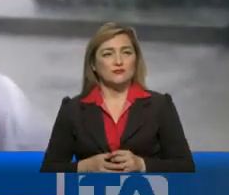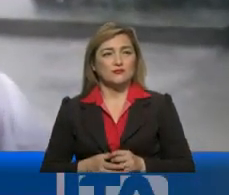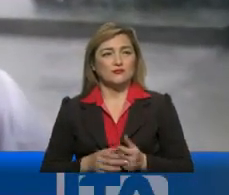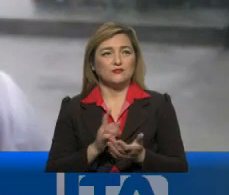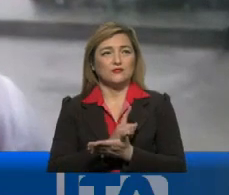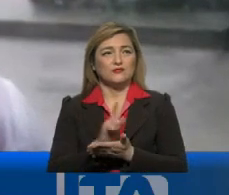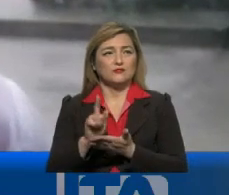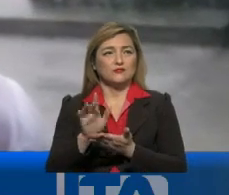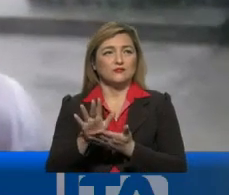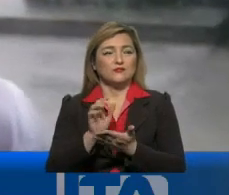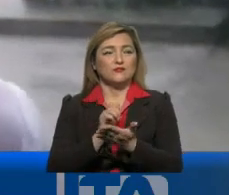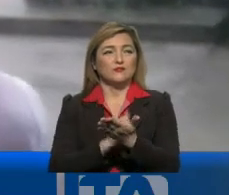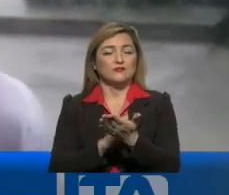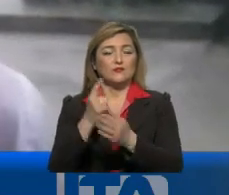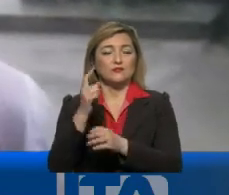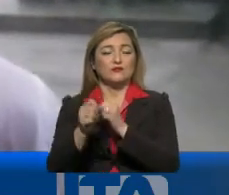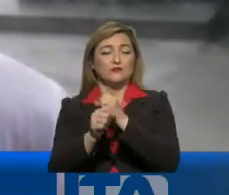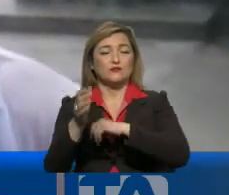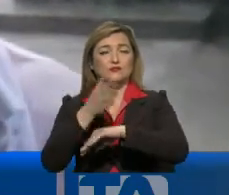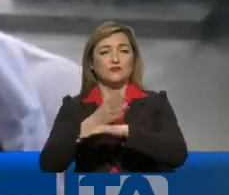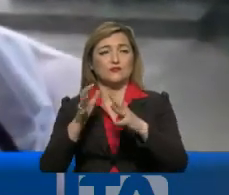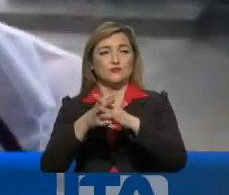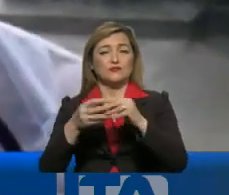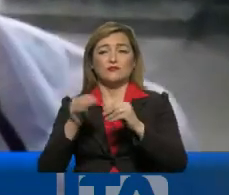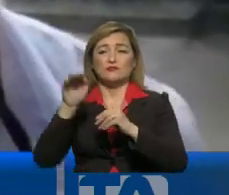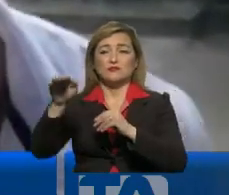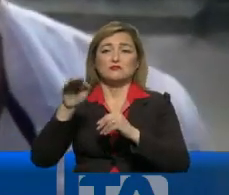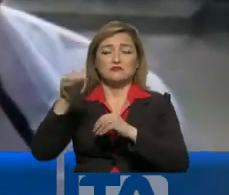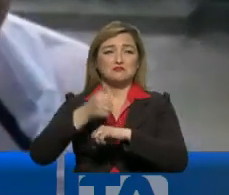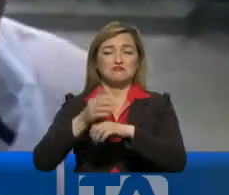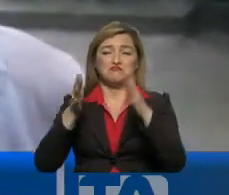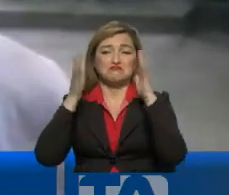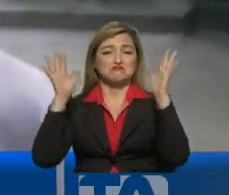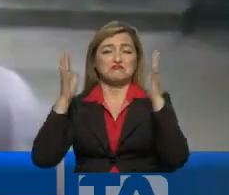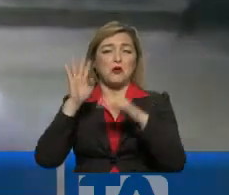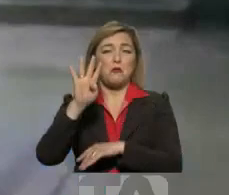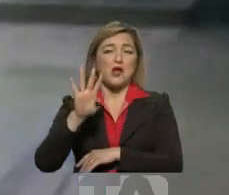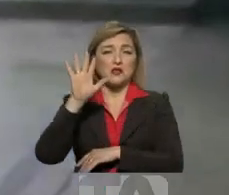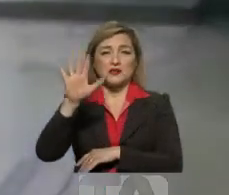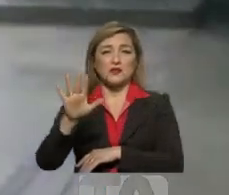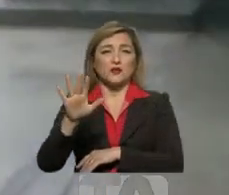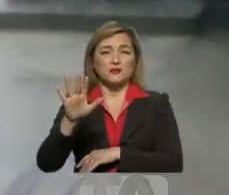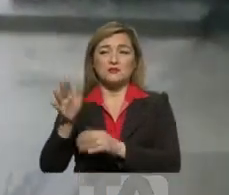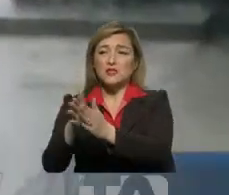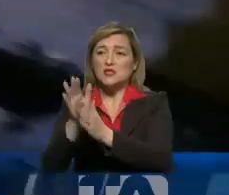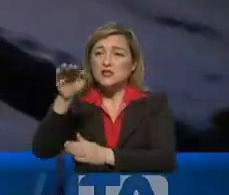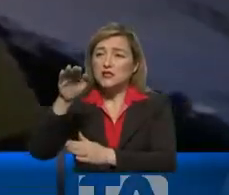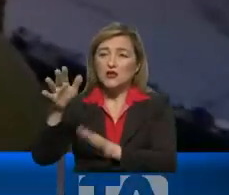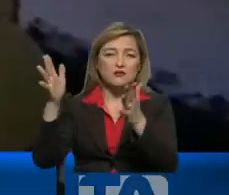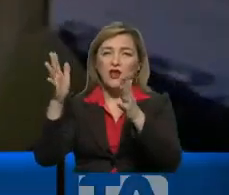la solución en años anteriores, pero sin embargo no hemos sido escuchados. Es la cuarta o quinta vez que se nos desborda la quebrada aquí en nuestro